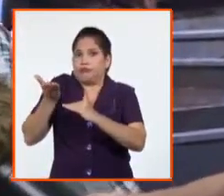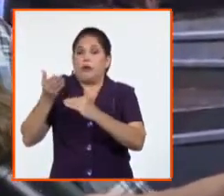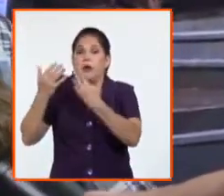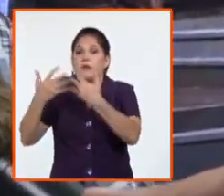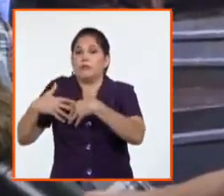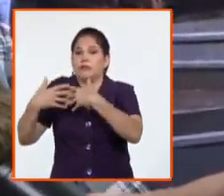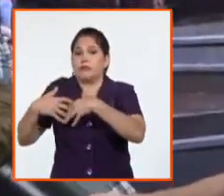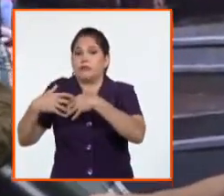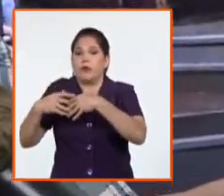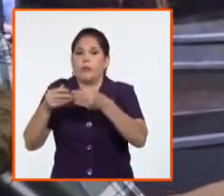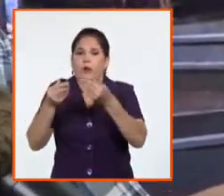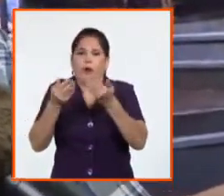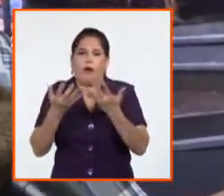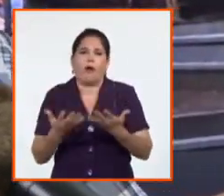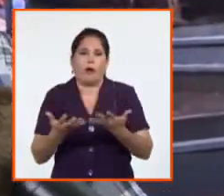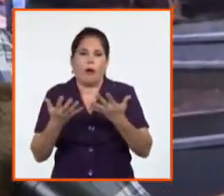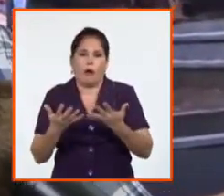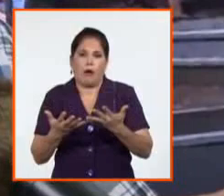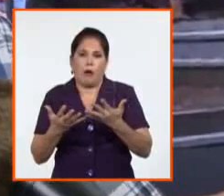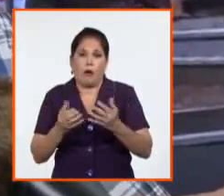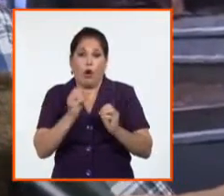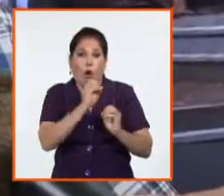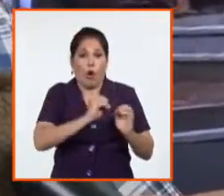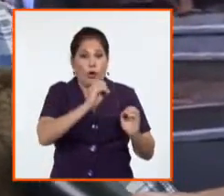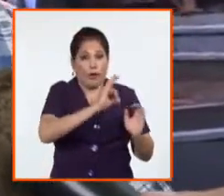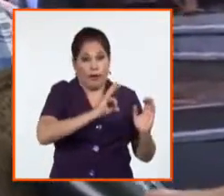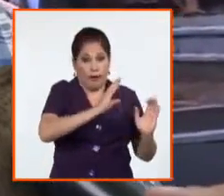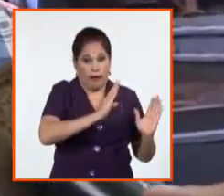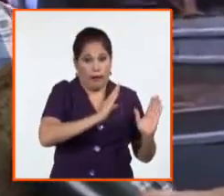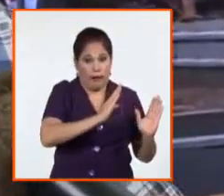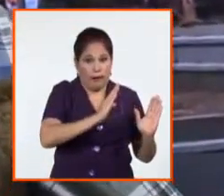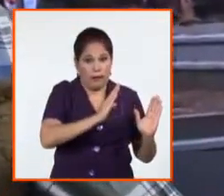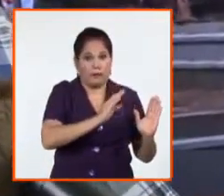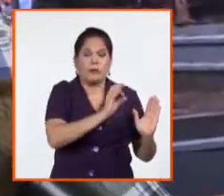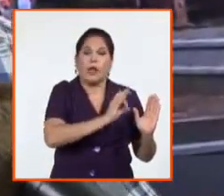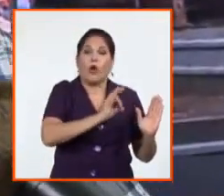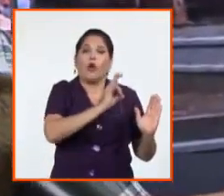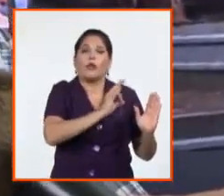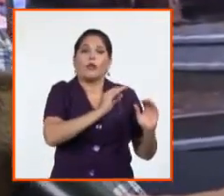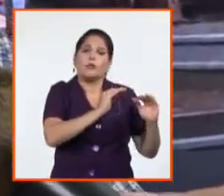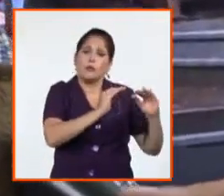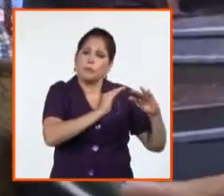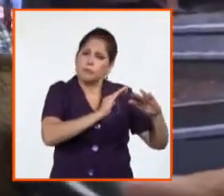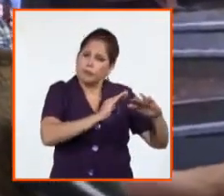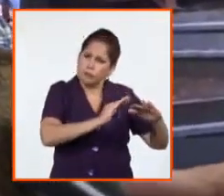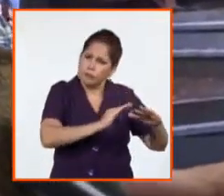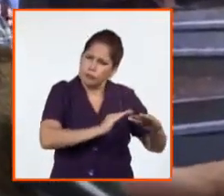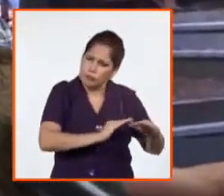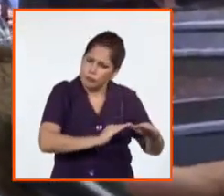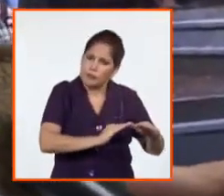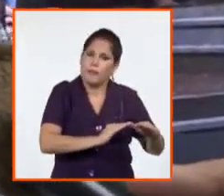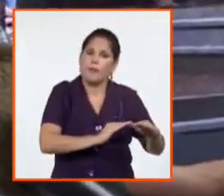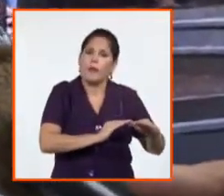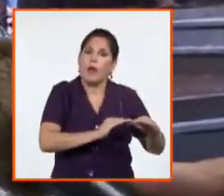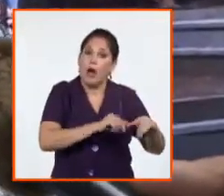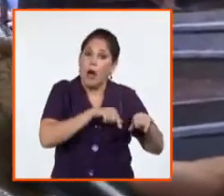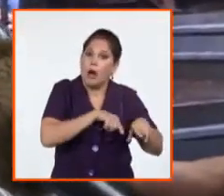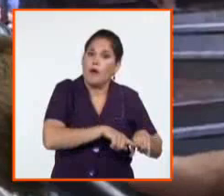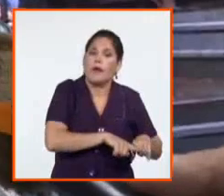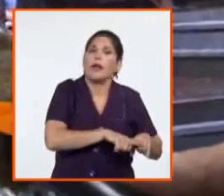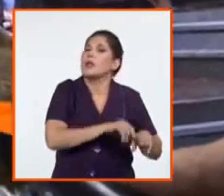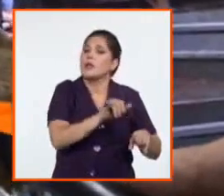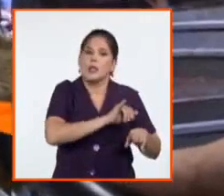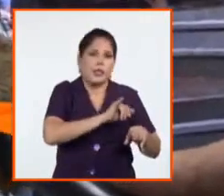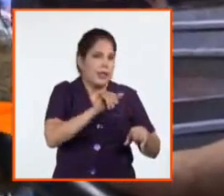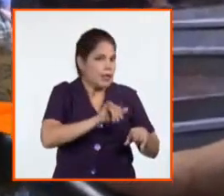y muy poca carga, y la zona oriental ocurrió lo contrario, o sea, la frecuencia disminuyó a valores bien bajos, y eso provocó también